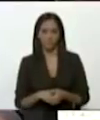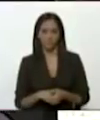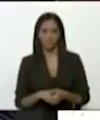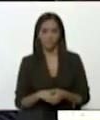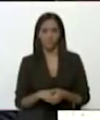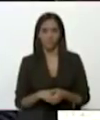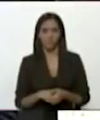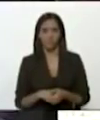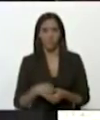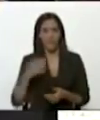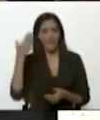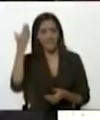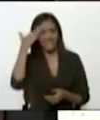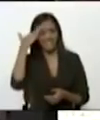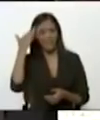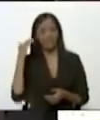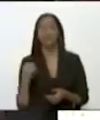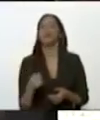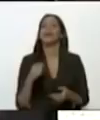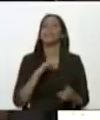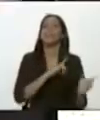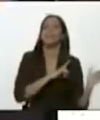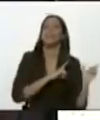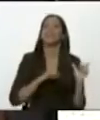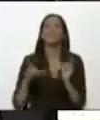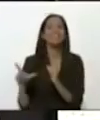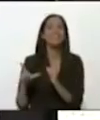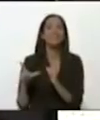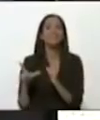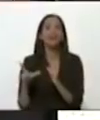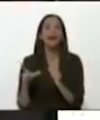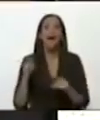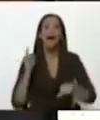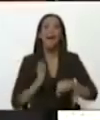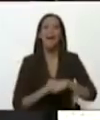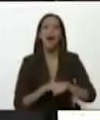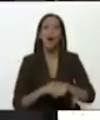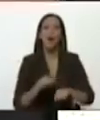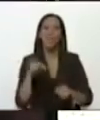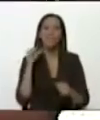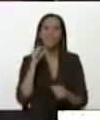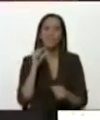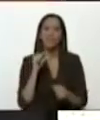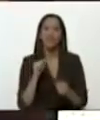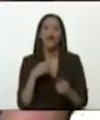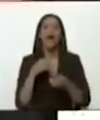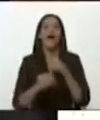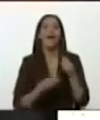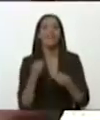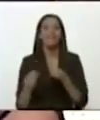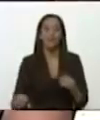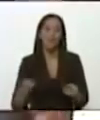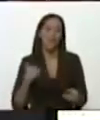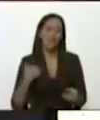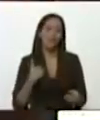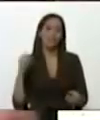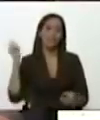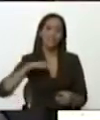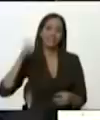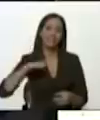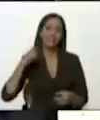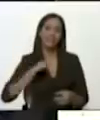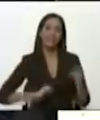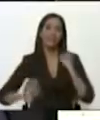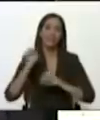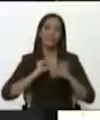Para que sepan, estamos dispuestos a la hora de la chiquita a hacer lo que sea necesario para